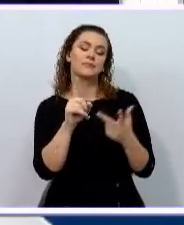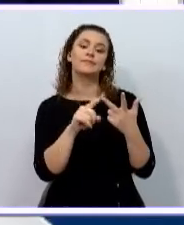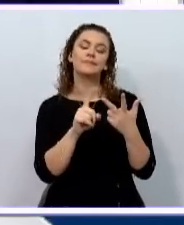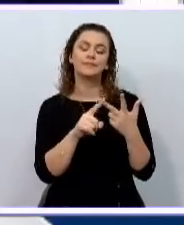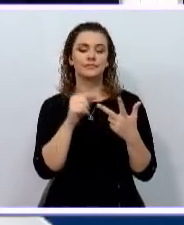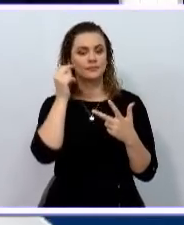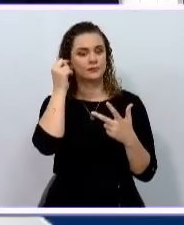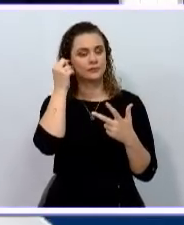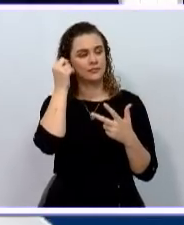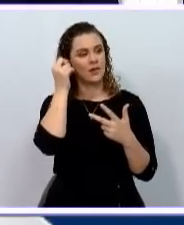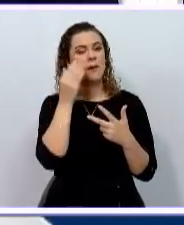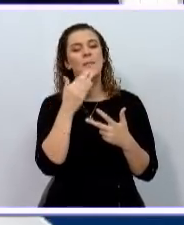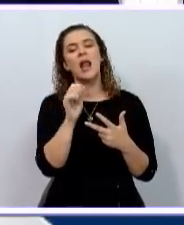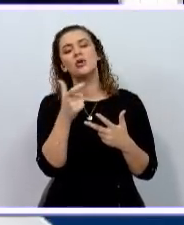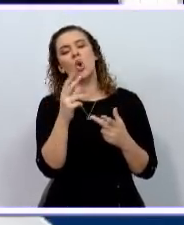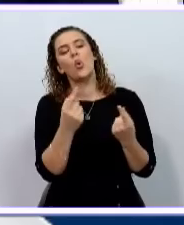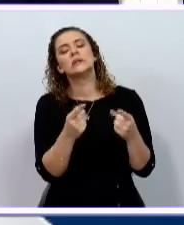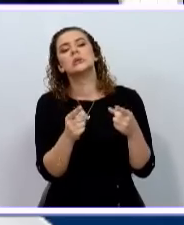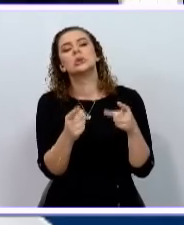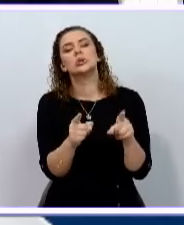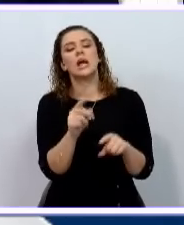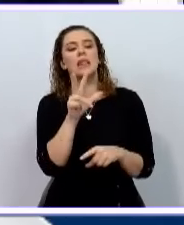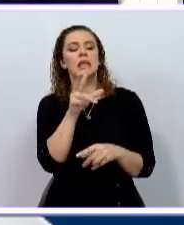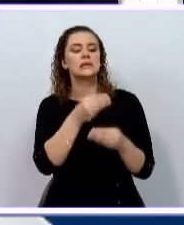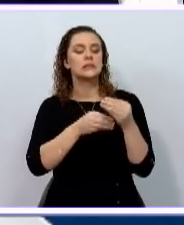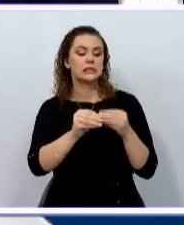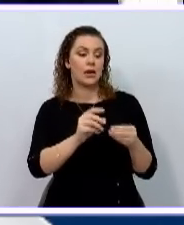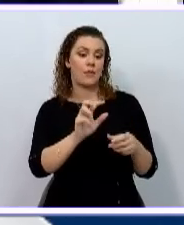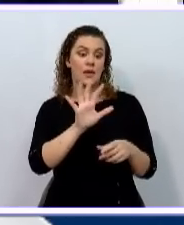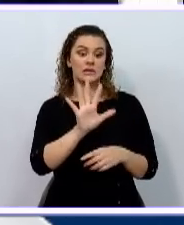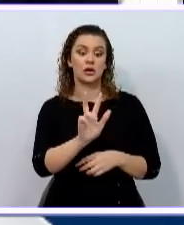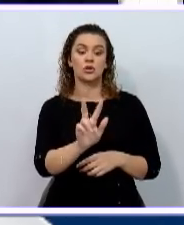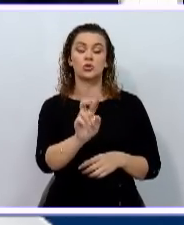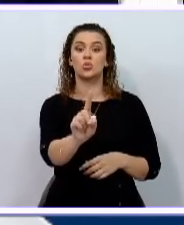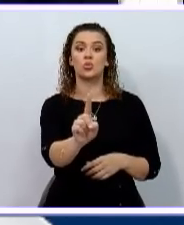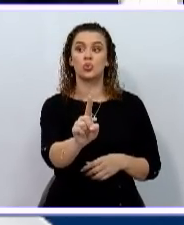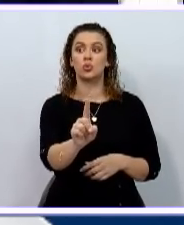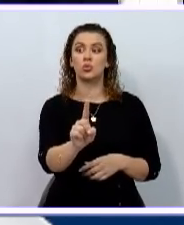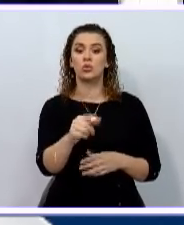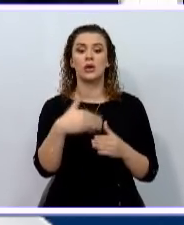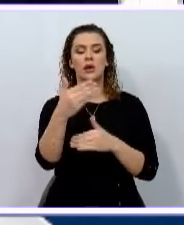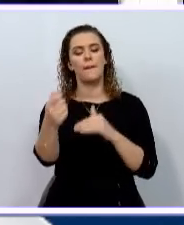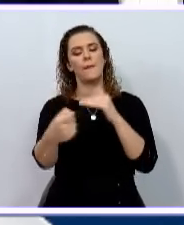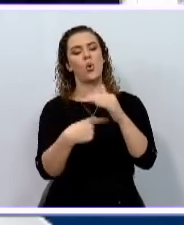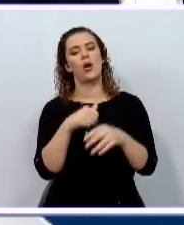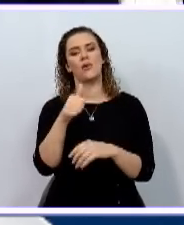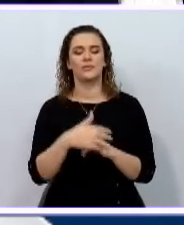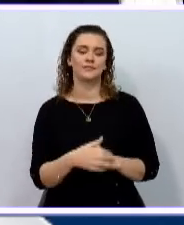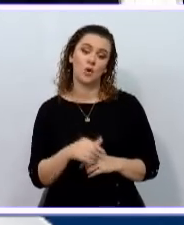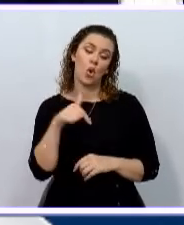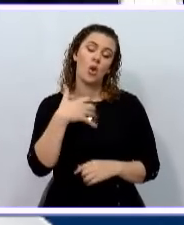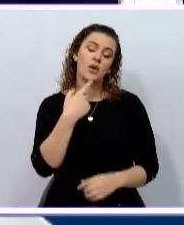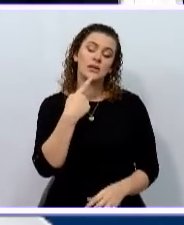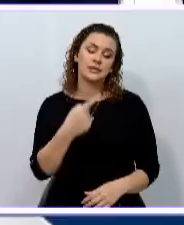no sé si mala suerte pero circunstancial de que mete tres cambios para pasar a jugar cinco tres uno jugada siguiente gol de la liga hoy hoy quiero